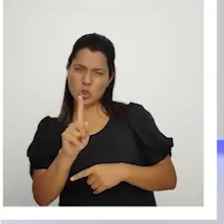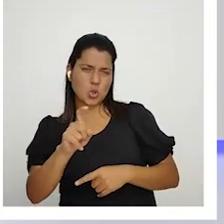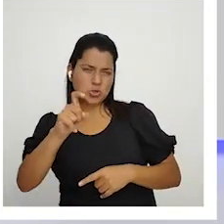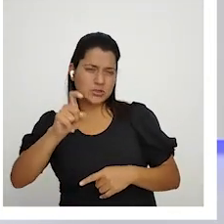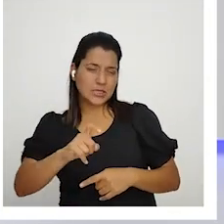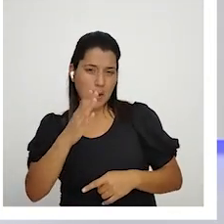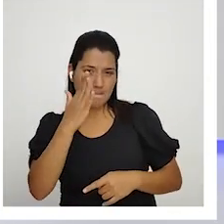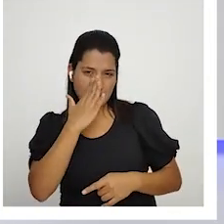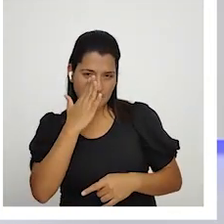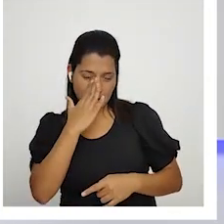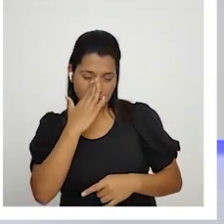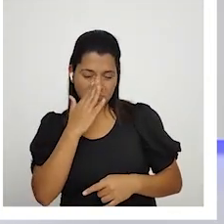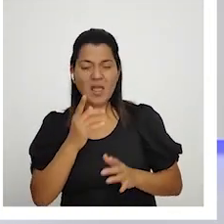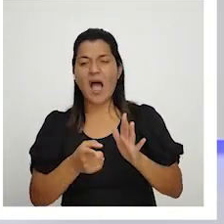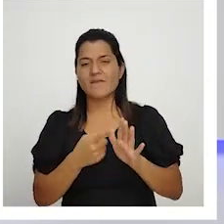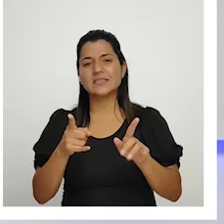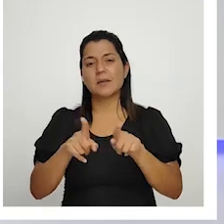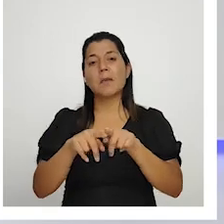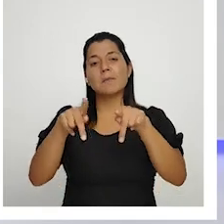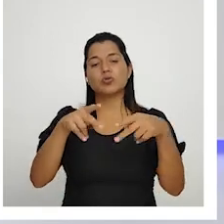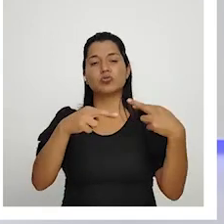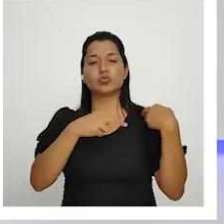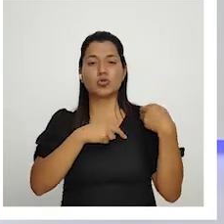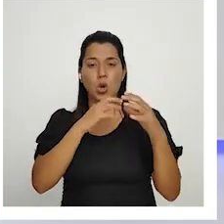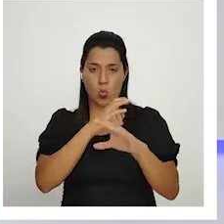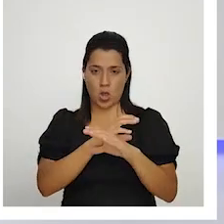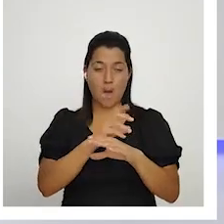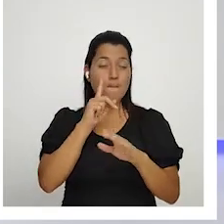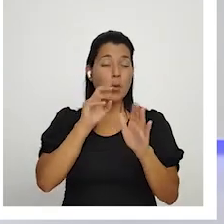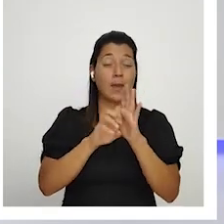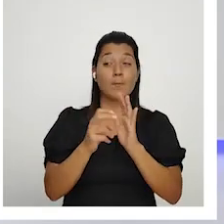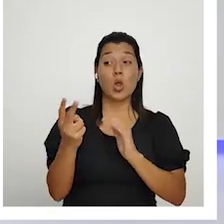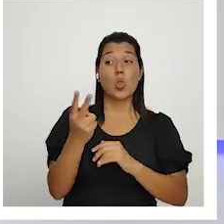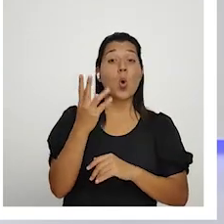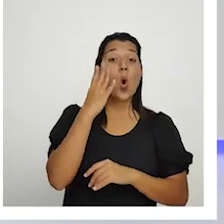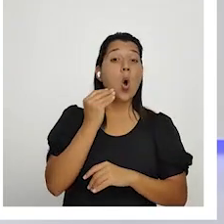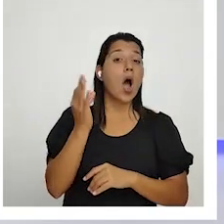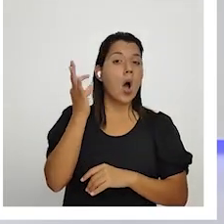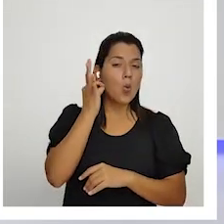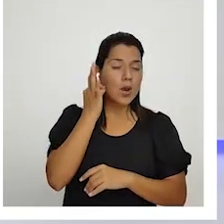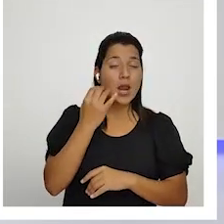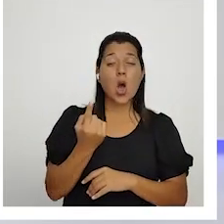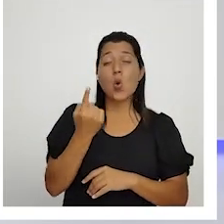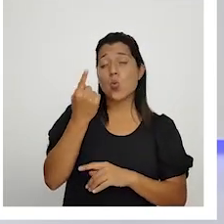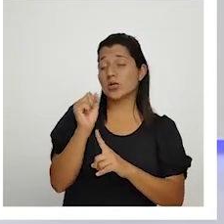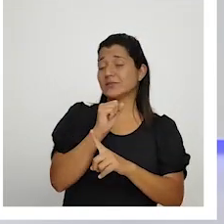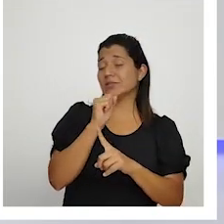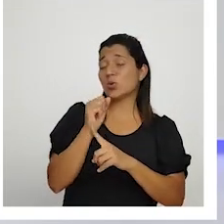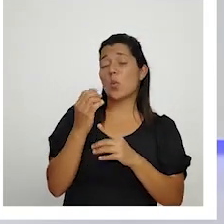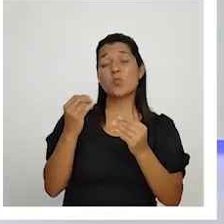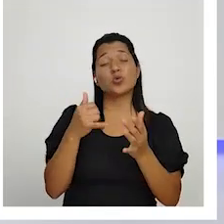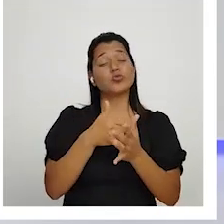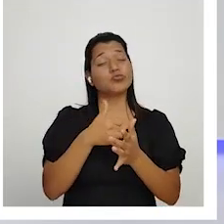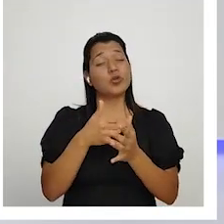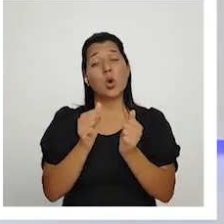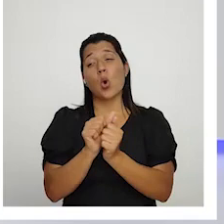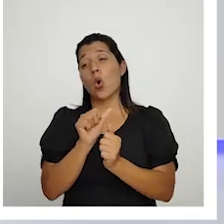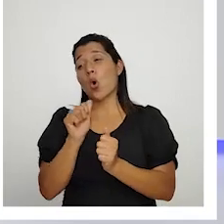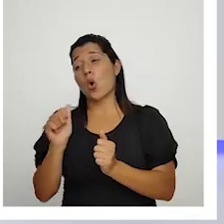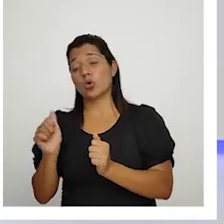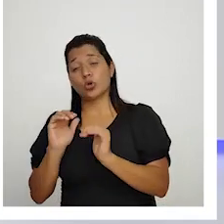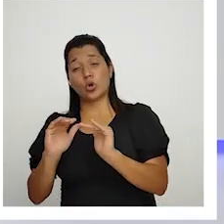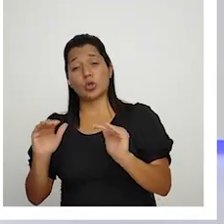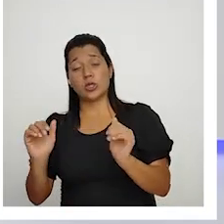mujeres cuidadoras teníamos dos abuelitas, una de ellas en una situación muy, muy vulnerable, con otros hijos más grandes con